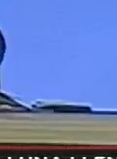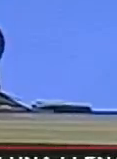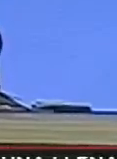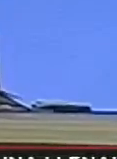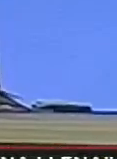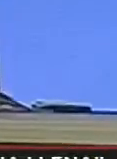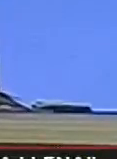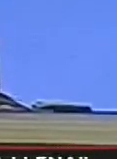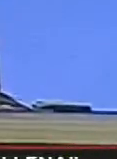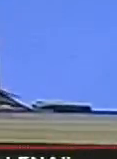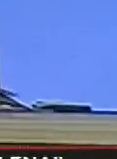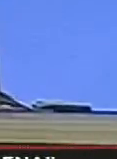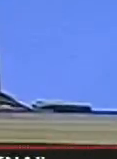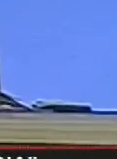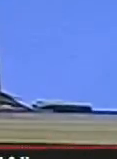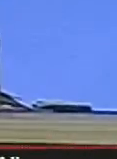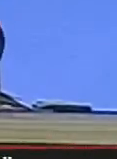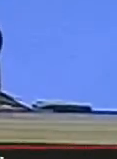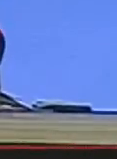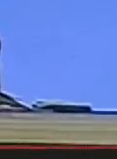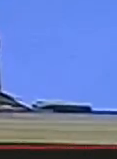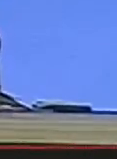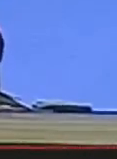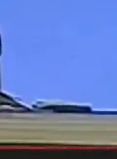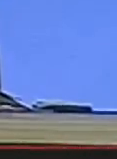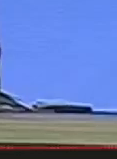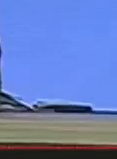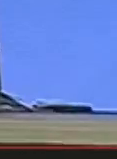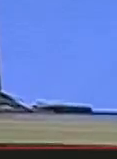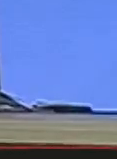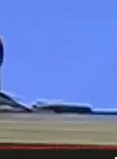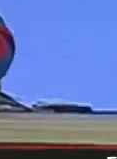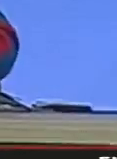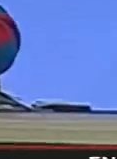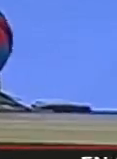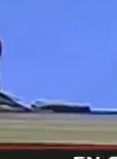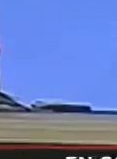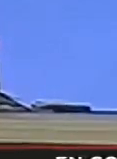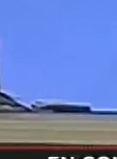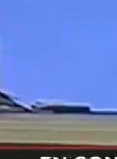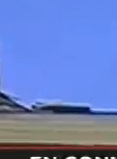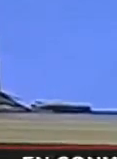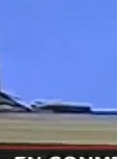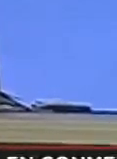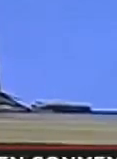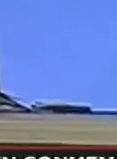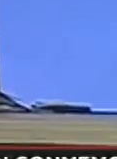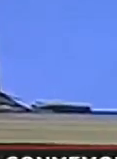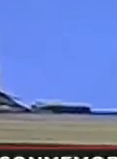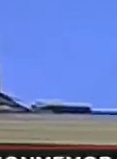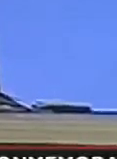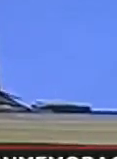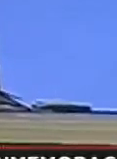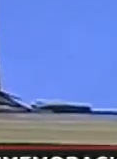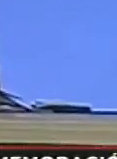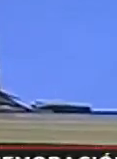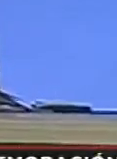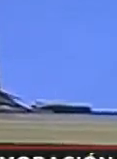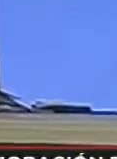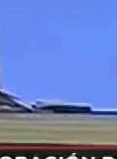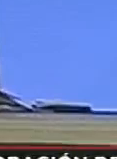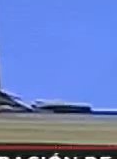grande, uno decía, tiene razón el presidente Maduro, tengo que escribir esto, tengo que terminar de escribirlo, de darle forma, porque esto es parte de la